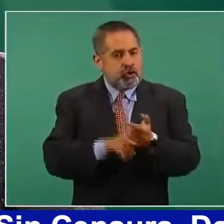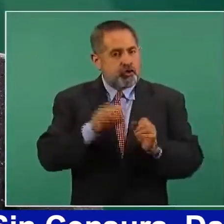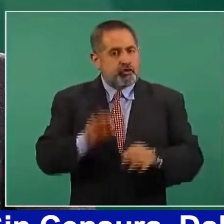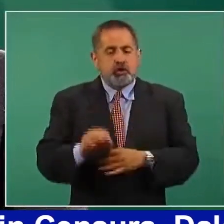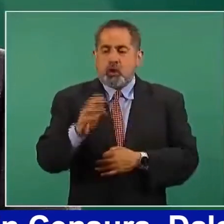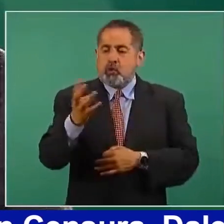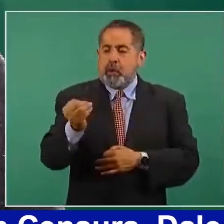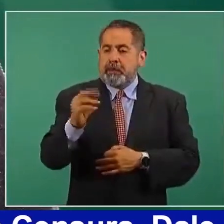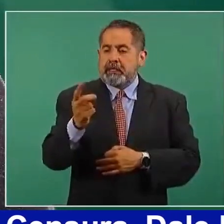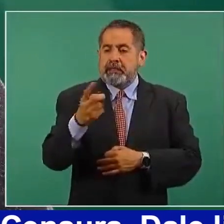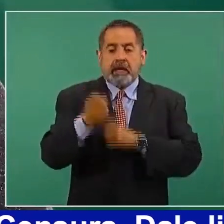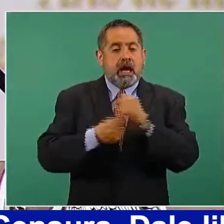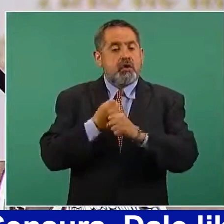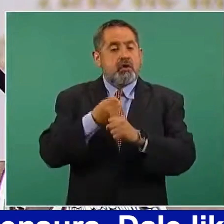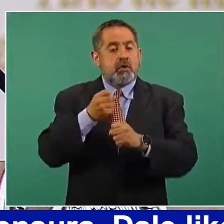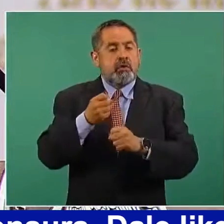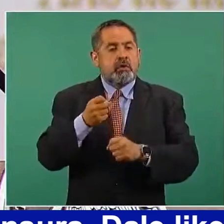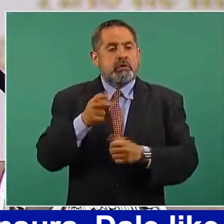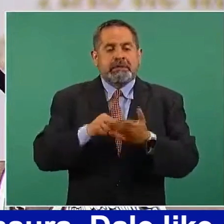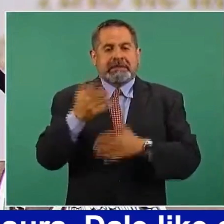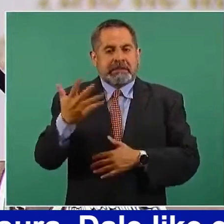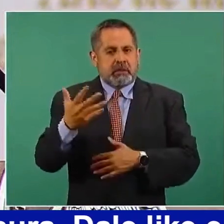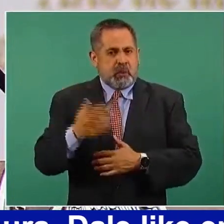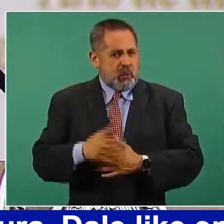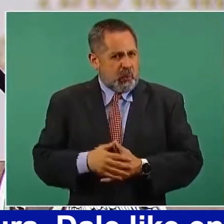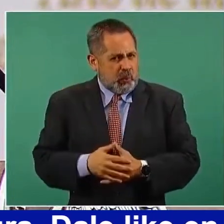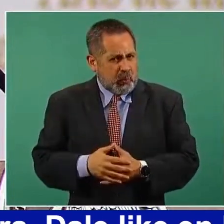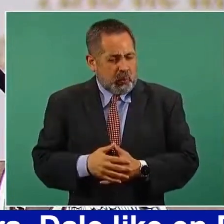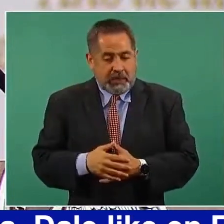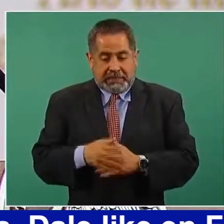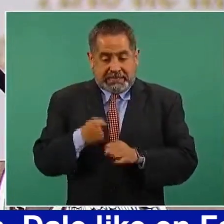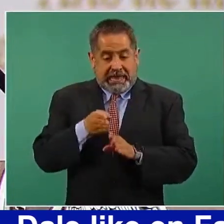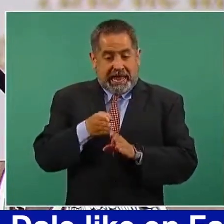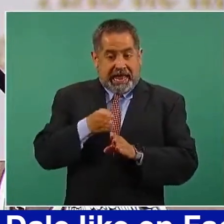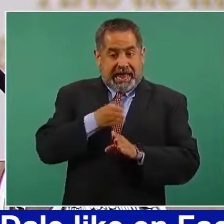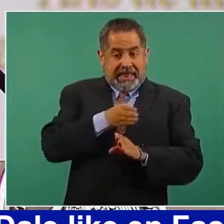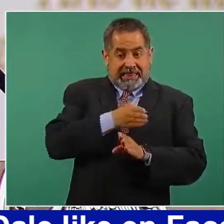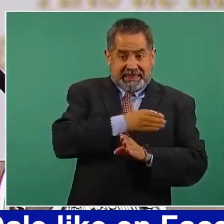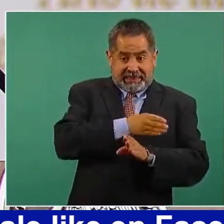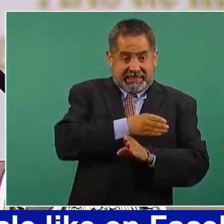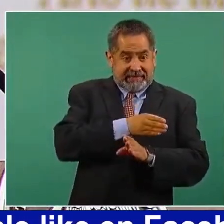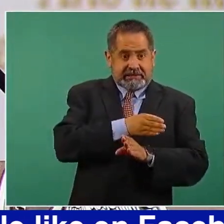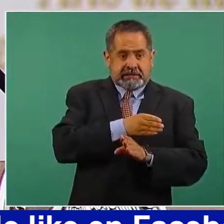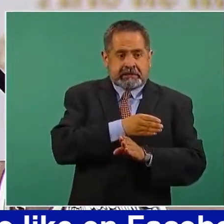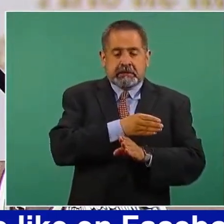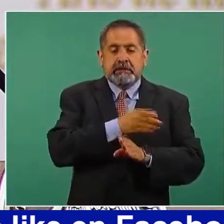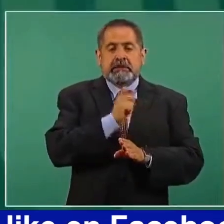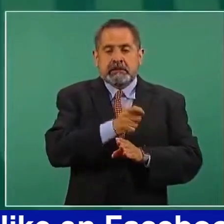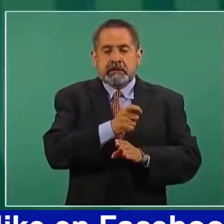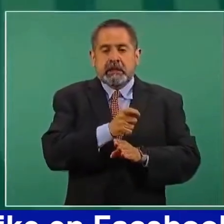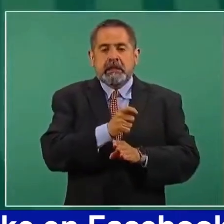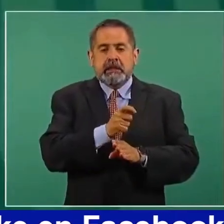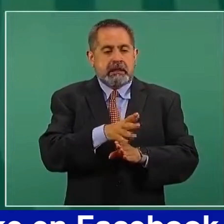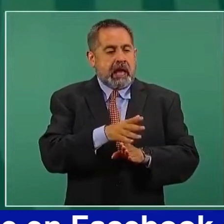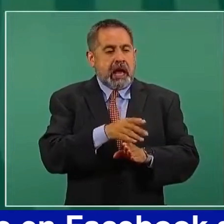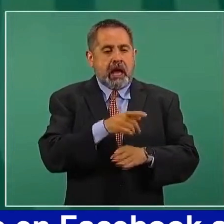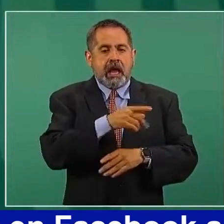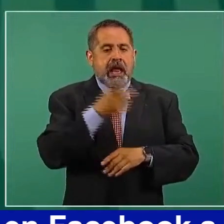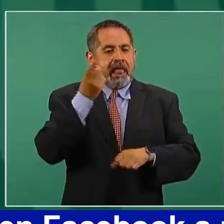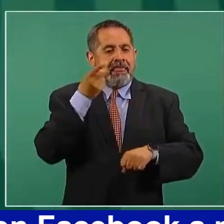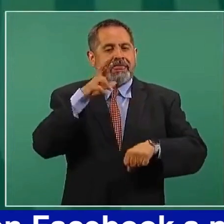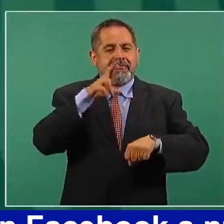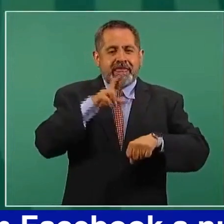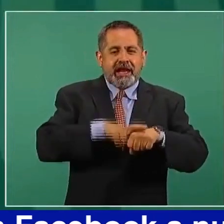de 2005. Unos días antes, unas semanas antes, había sido liberado el